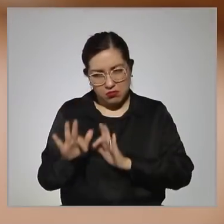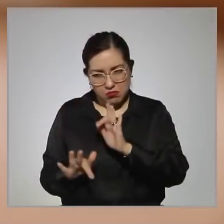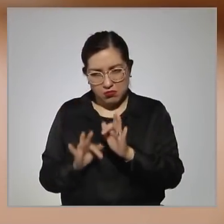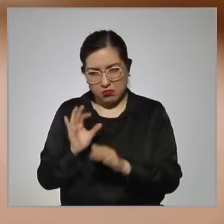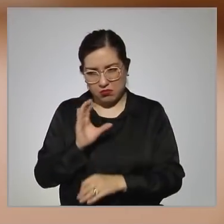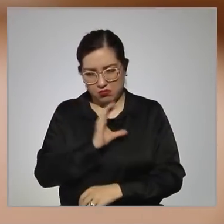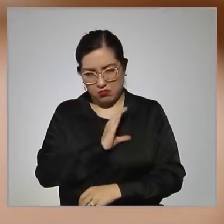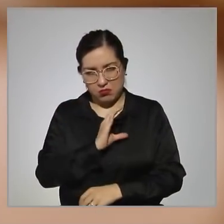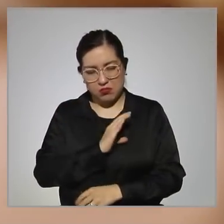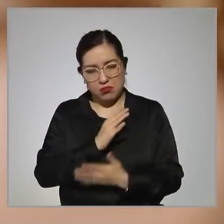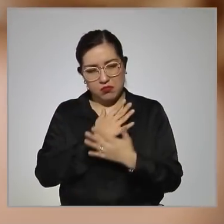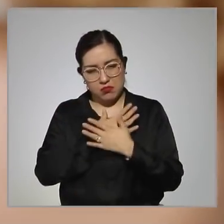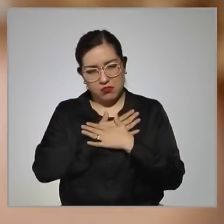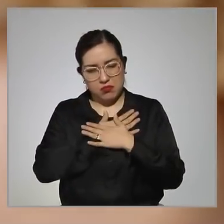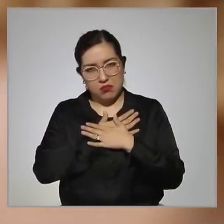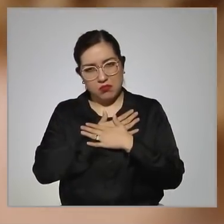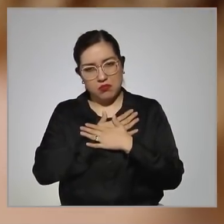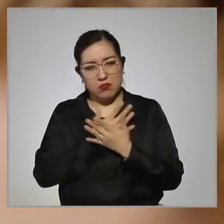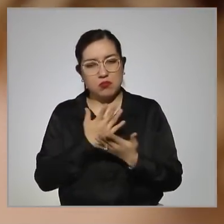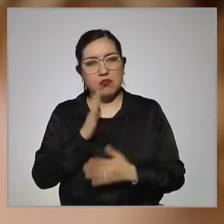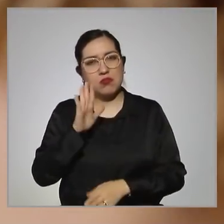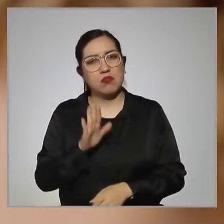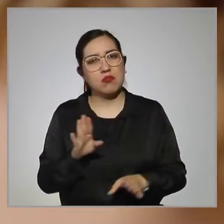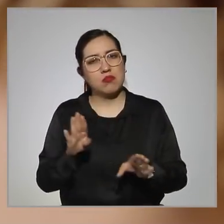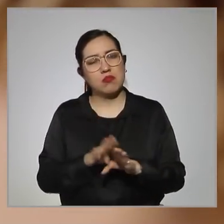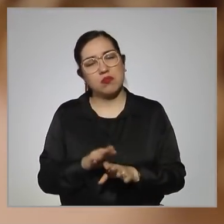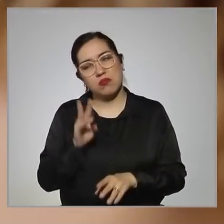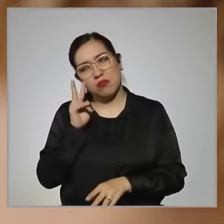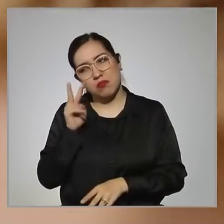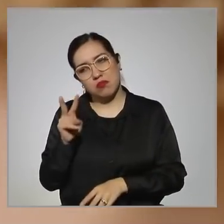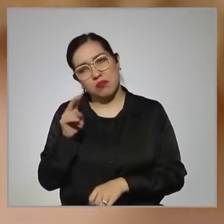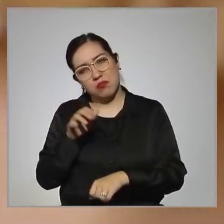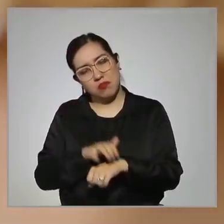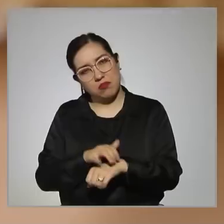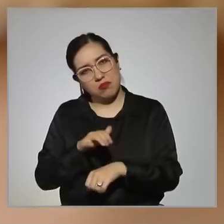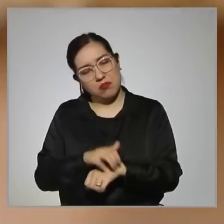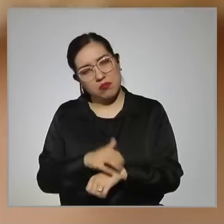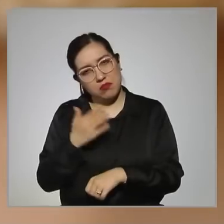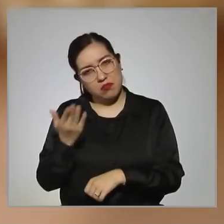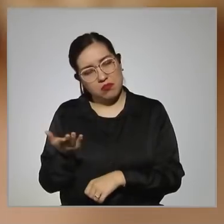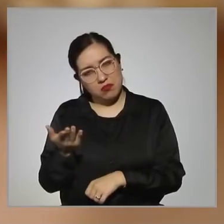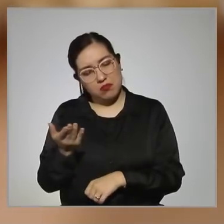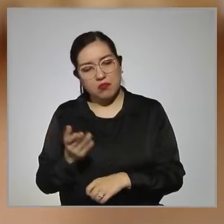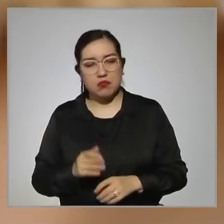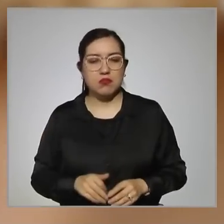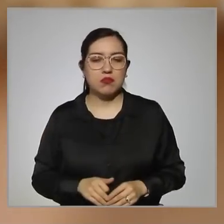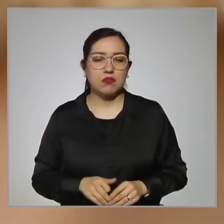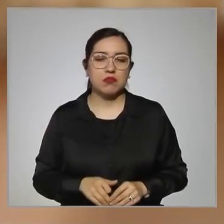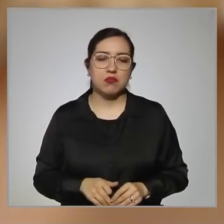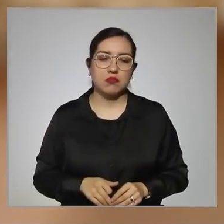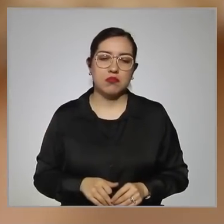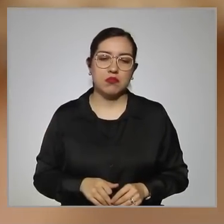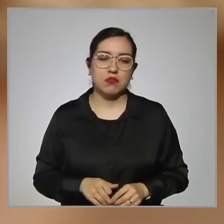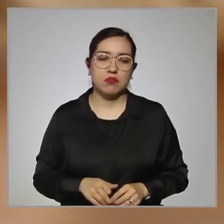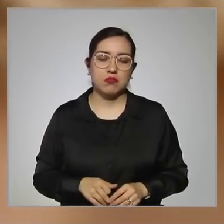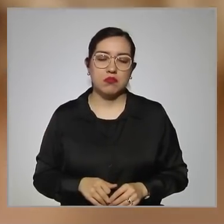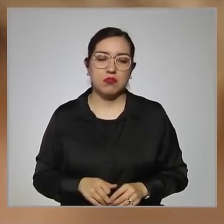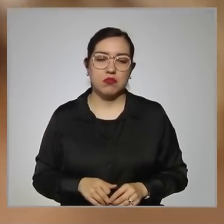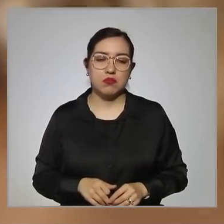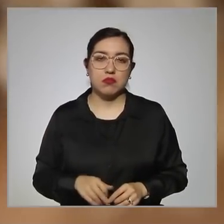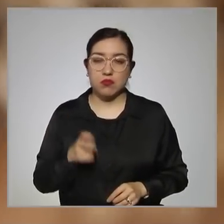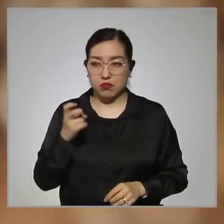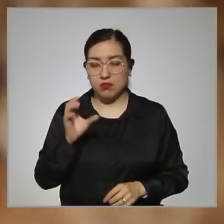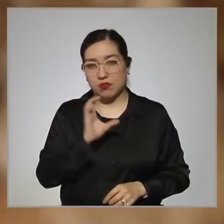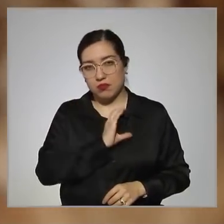cariño, casi como si estuviéramos mirando a un amigo, una amiga. Así, con el cariño que miraríamos a